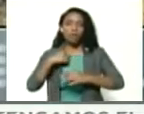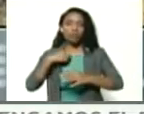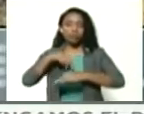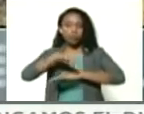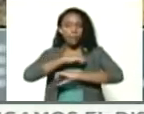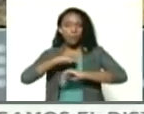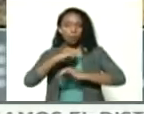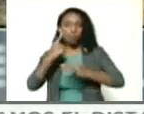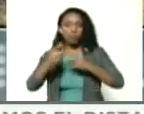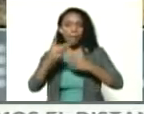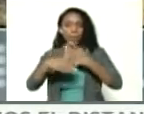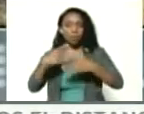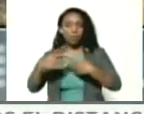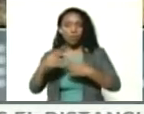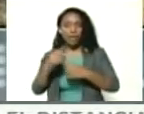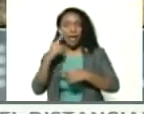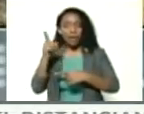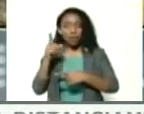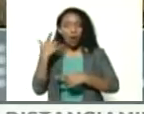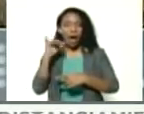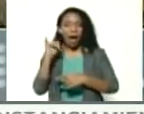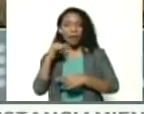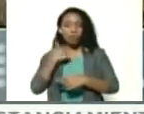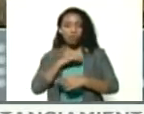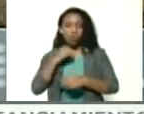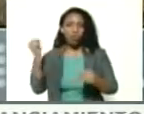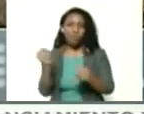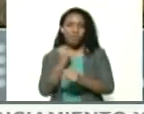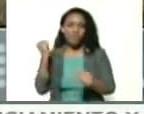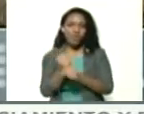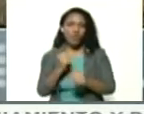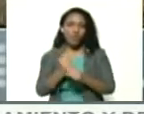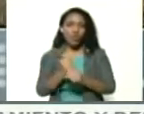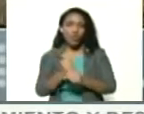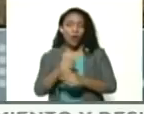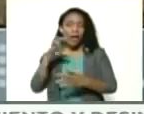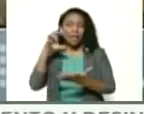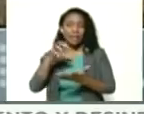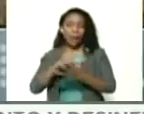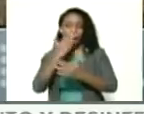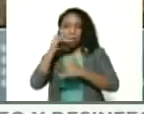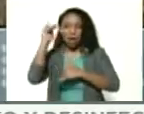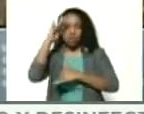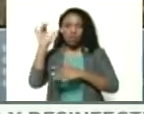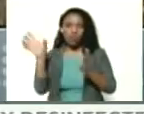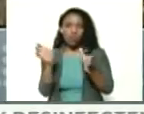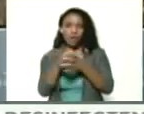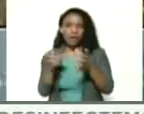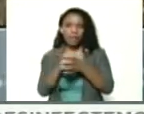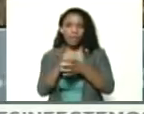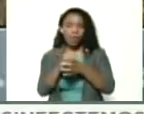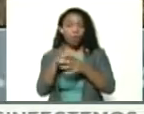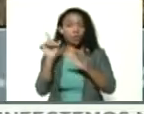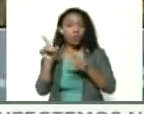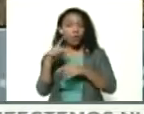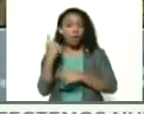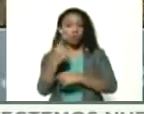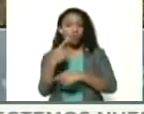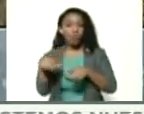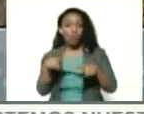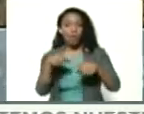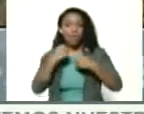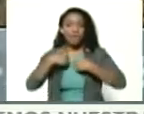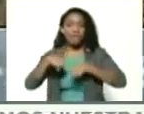proceso de destrucción. Es decir, estamos trabajando con un Estado Mayor de una brigada y de una zona operativa de